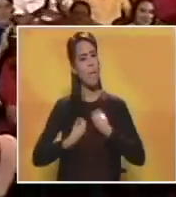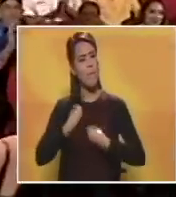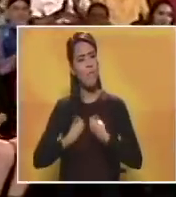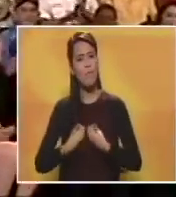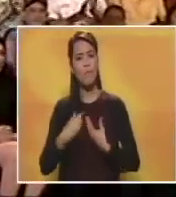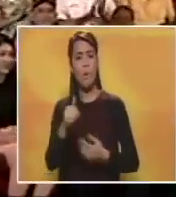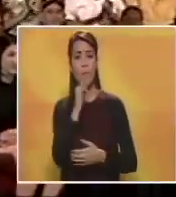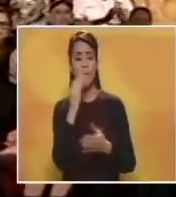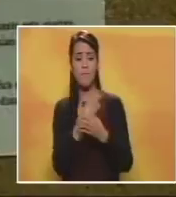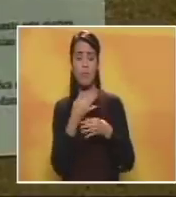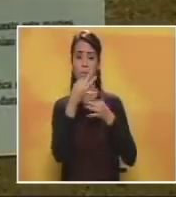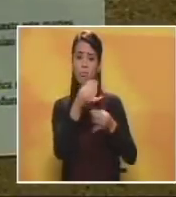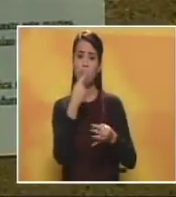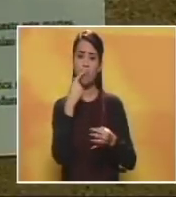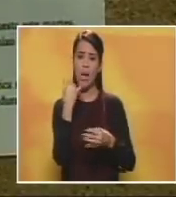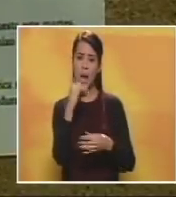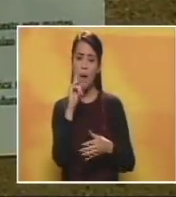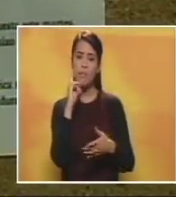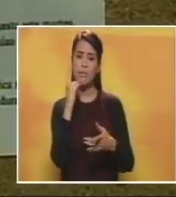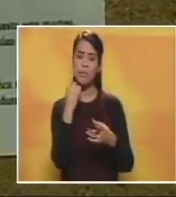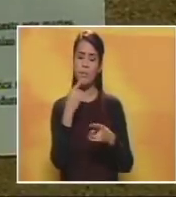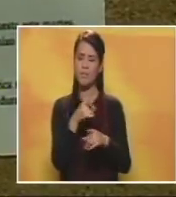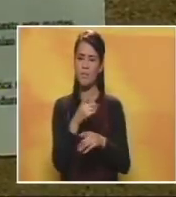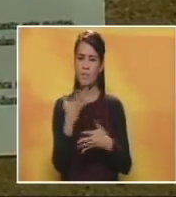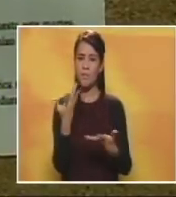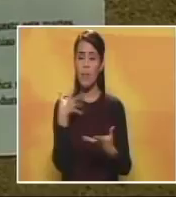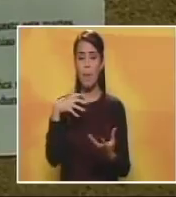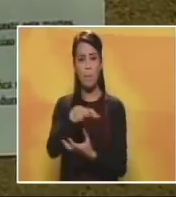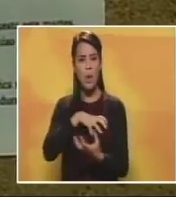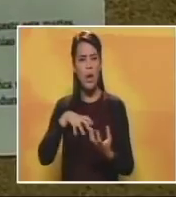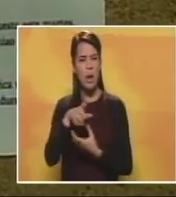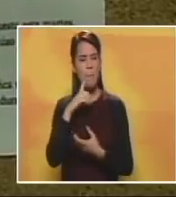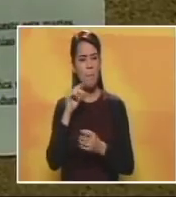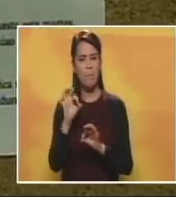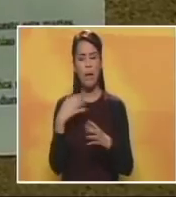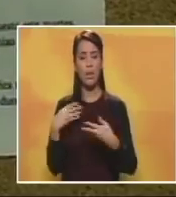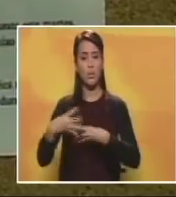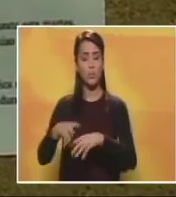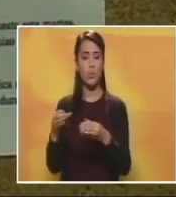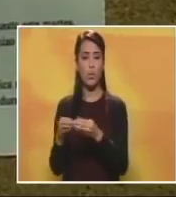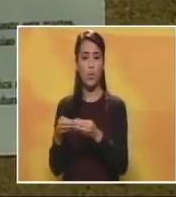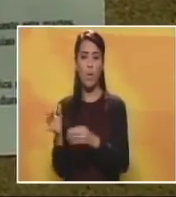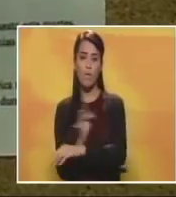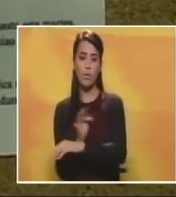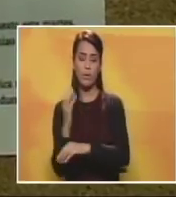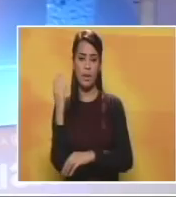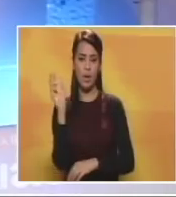por informes que dan cuenta de movilización de tropas venezolanas hacia la frontera con Colombia.